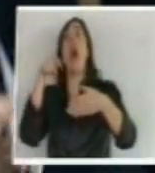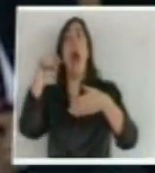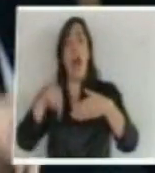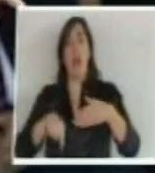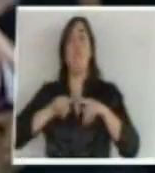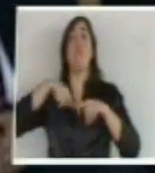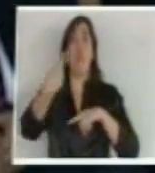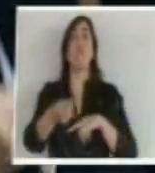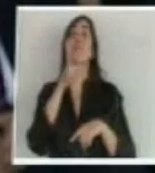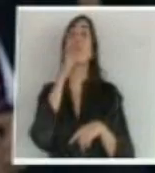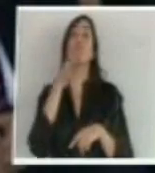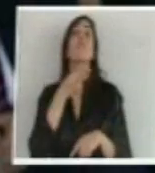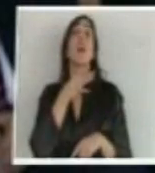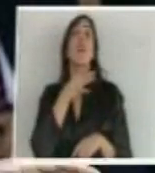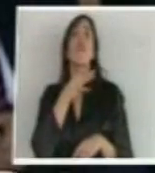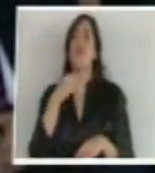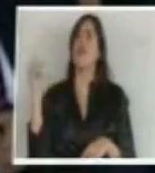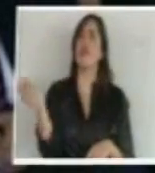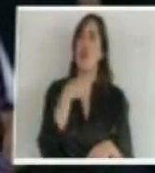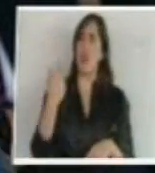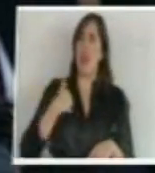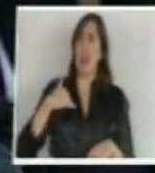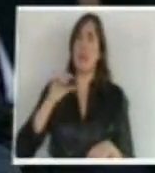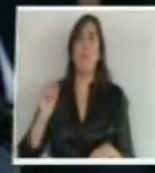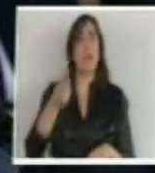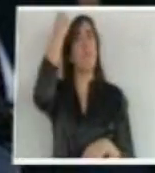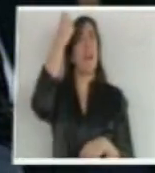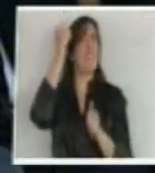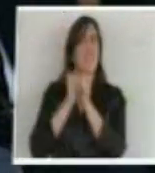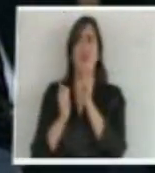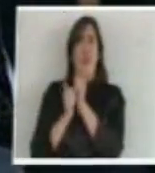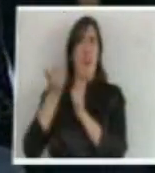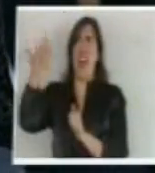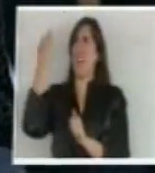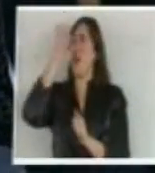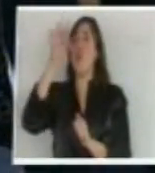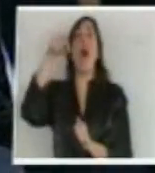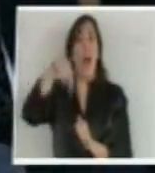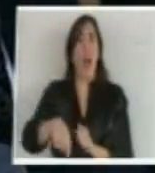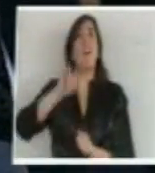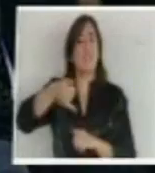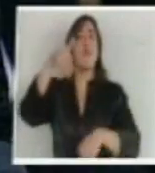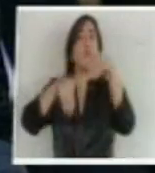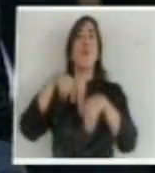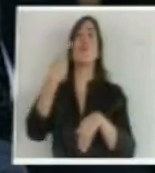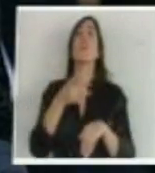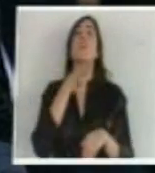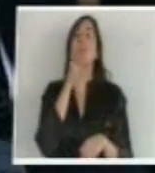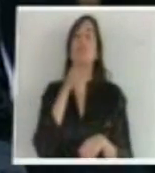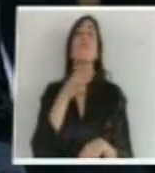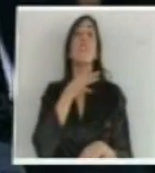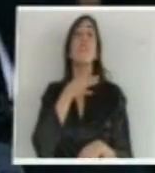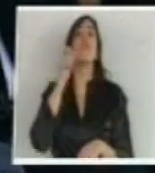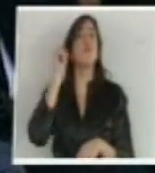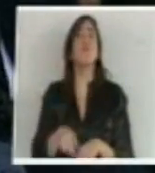este próximo 14 de agosto, los argentinos por primera vez en la historia van a poder votar a los